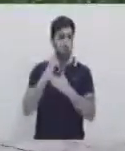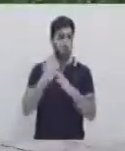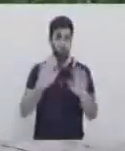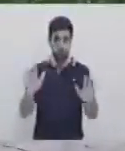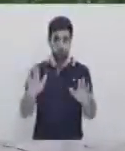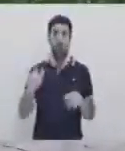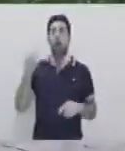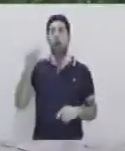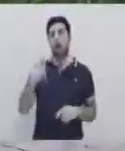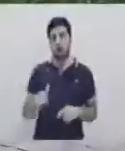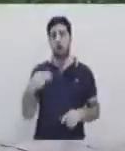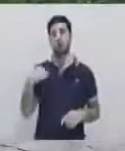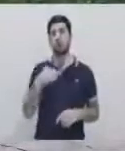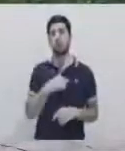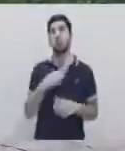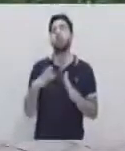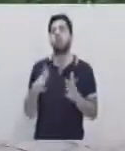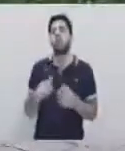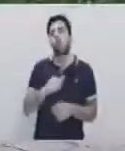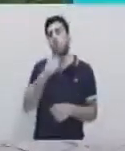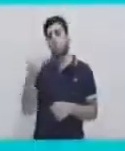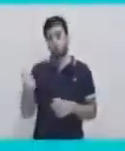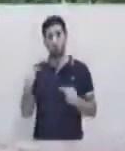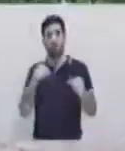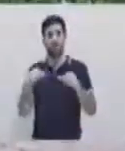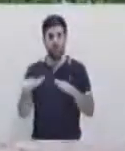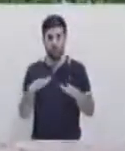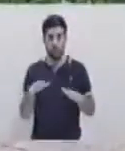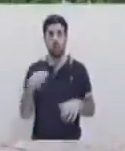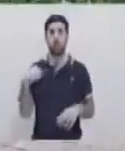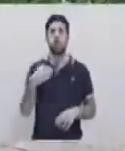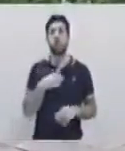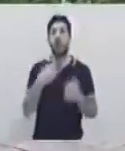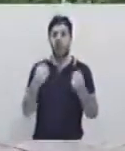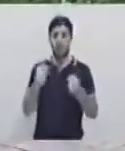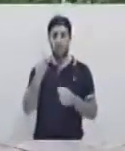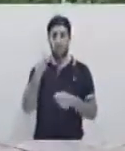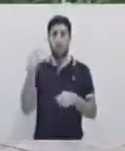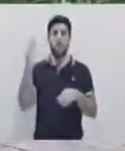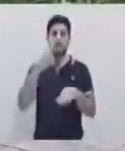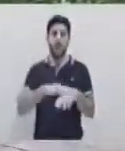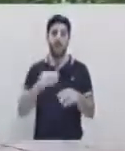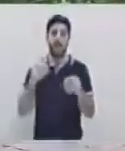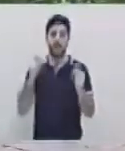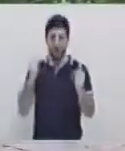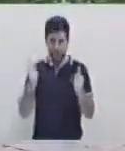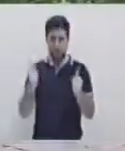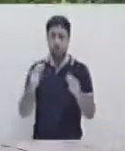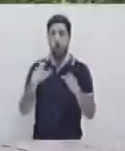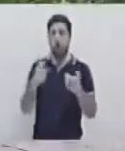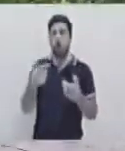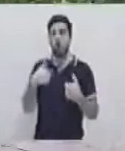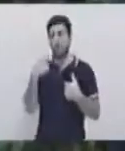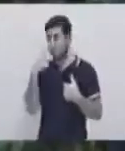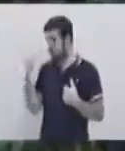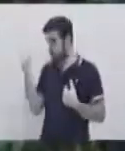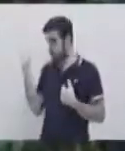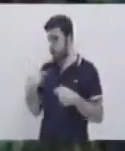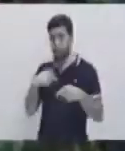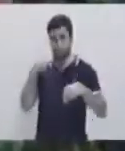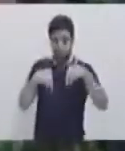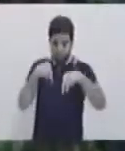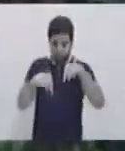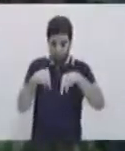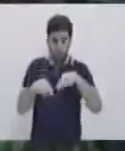Excelente. Ahora vamos a seguir con la siguiente actividad. Vamos a trabajar un poquito más rápido. Voy a hacer piques aquí en el centro